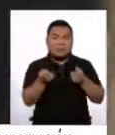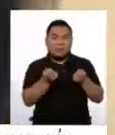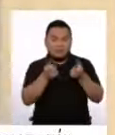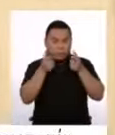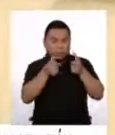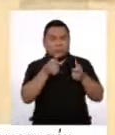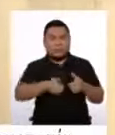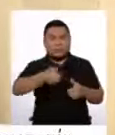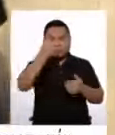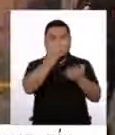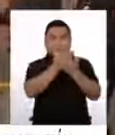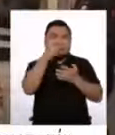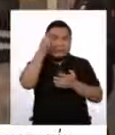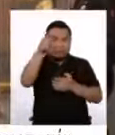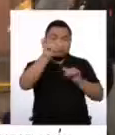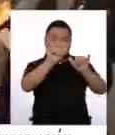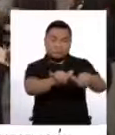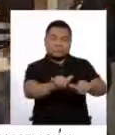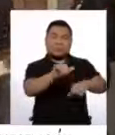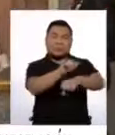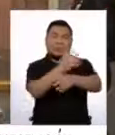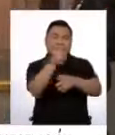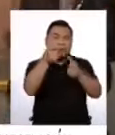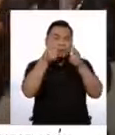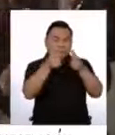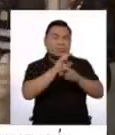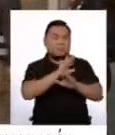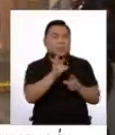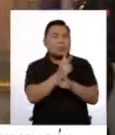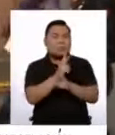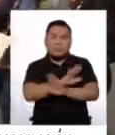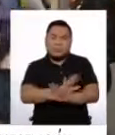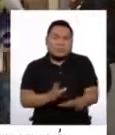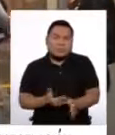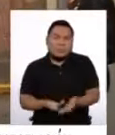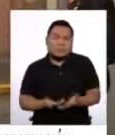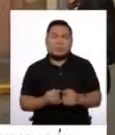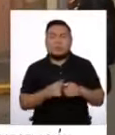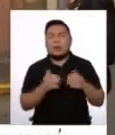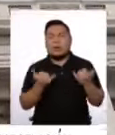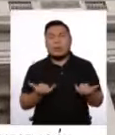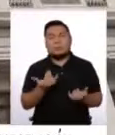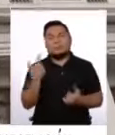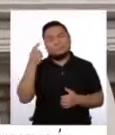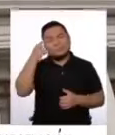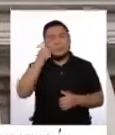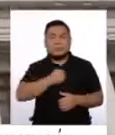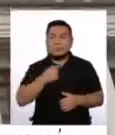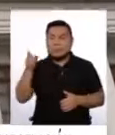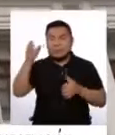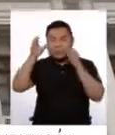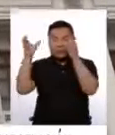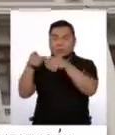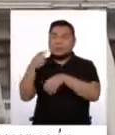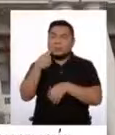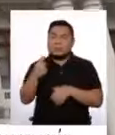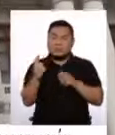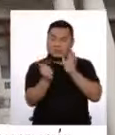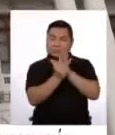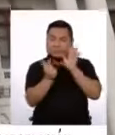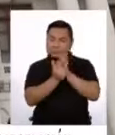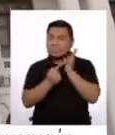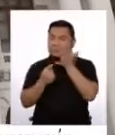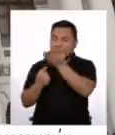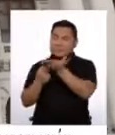el INPE y hubieran podido cumplir su procedimiento jurídico dentro del penal. En otro momento, lamentó que el Congreso no determine aún una ley